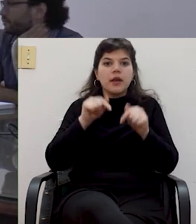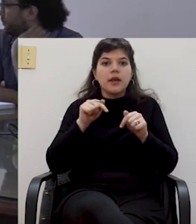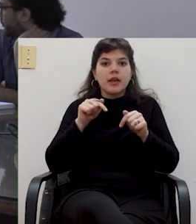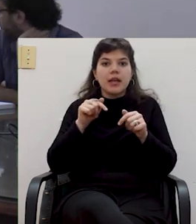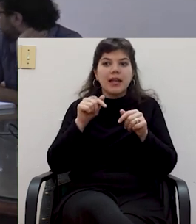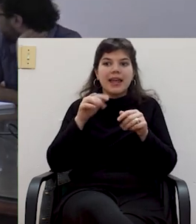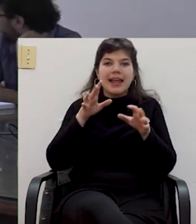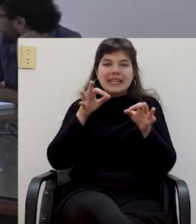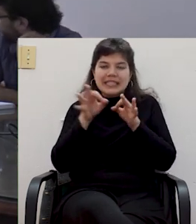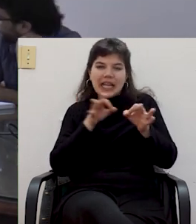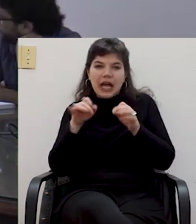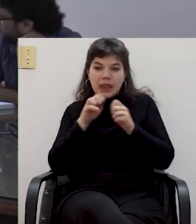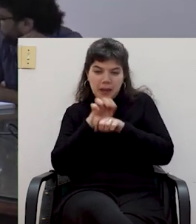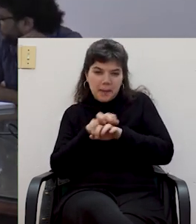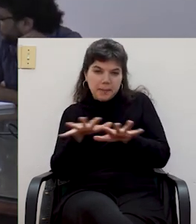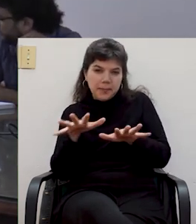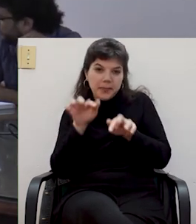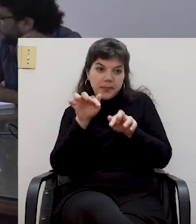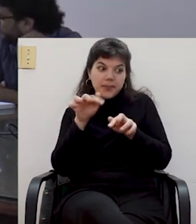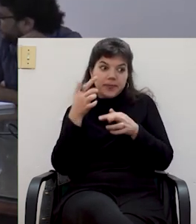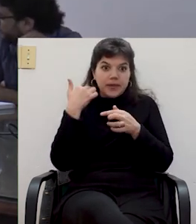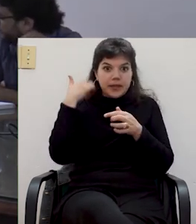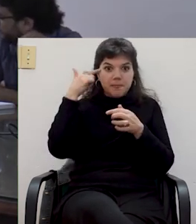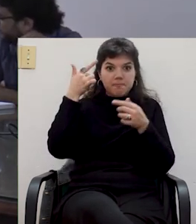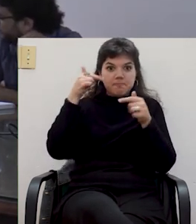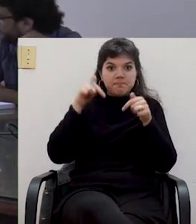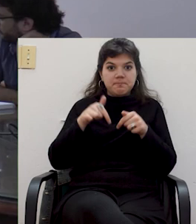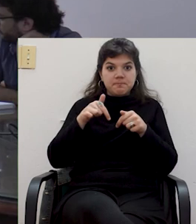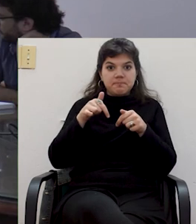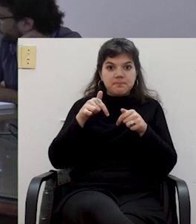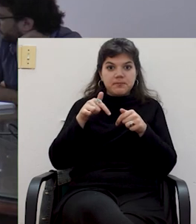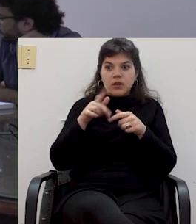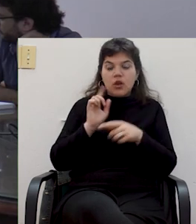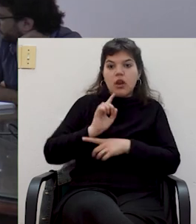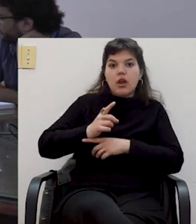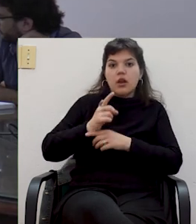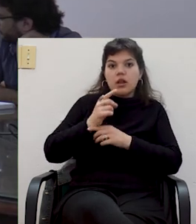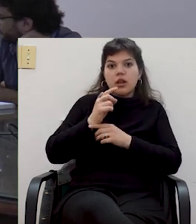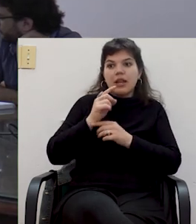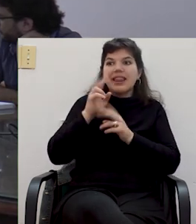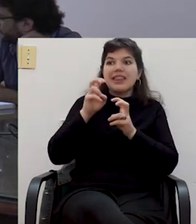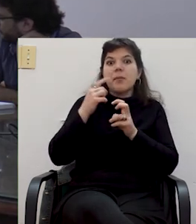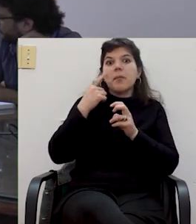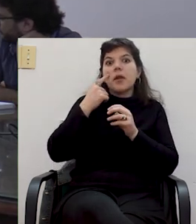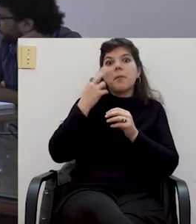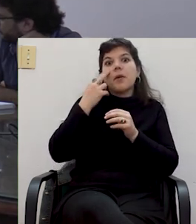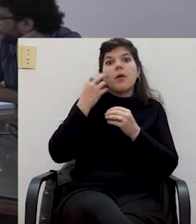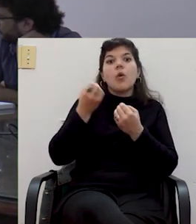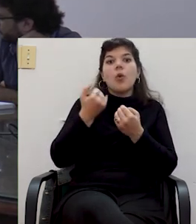interseccionales? La clave es que la diferencia es bienvenida. El problema está en la desigualdad.